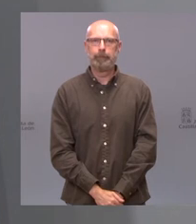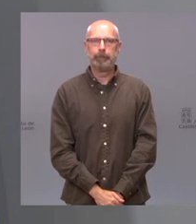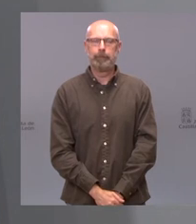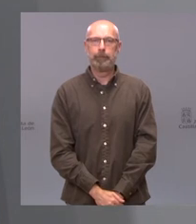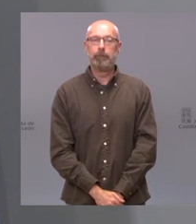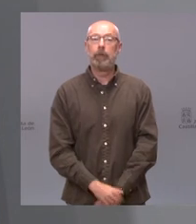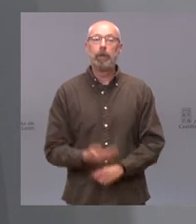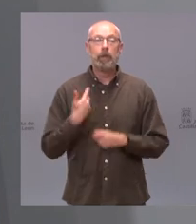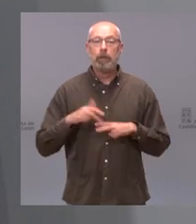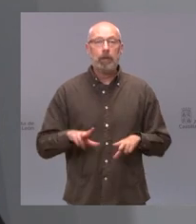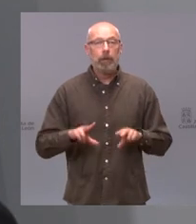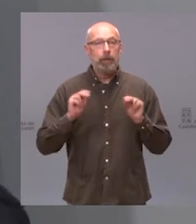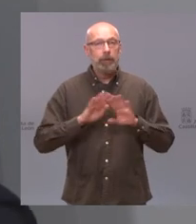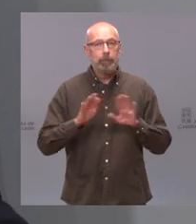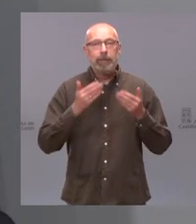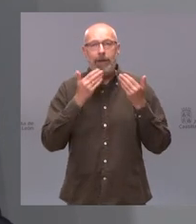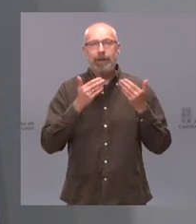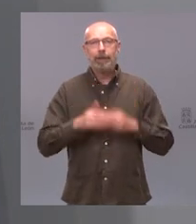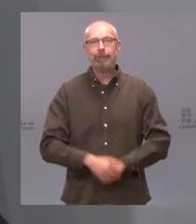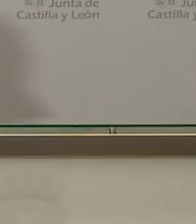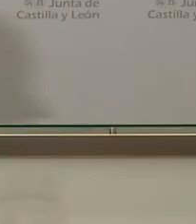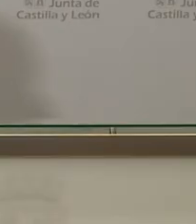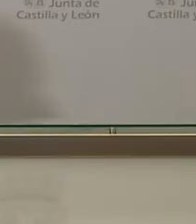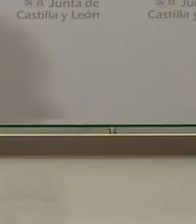Pues hemos llegado al final. Muchas gracias.